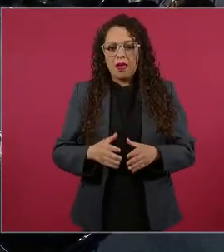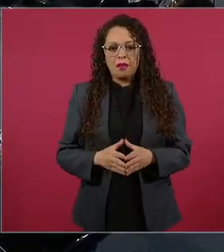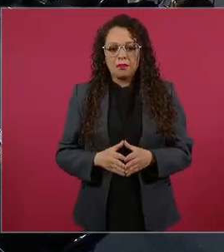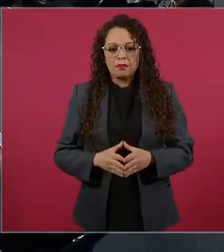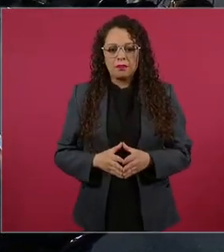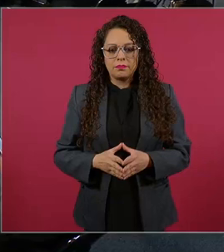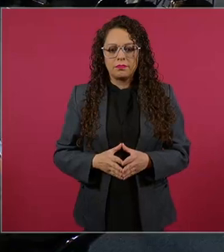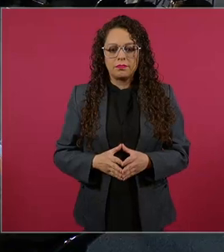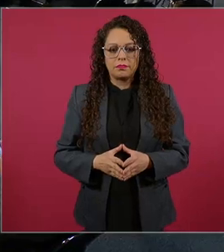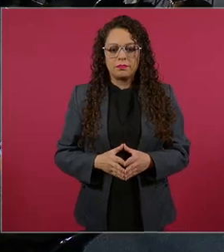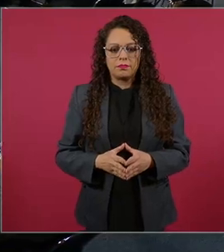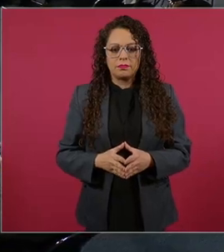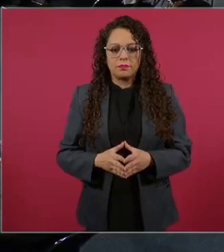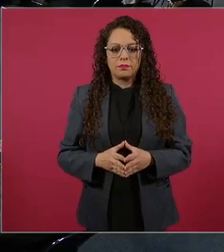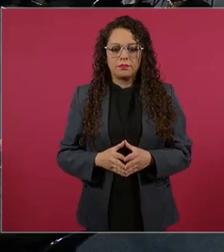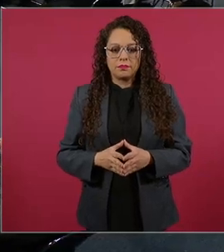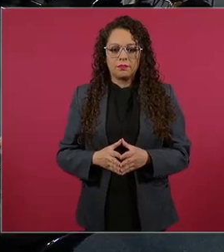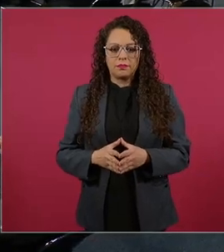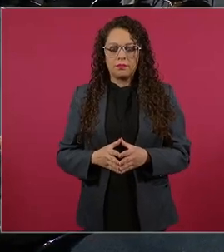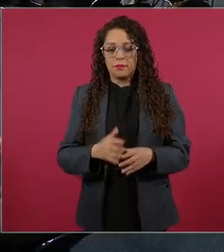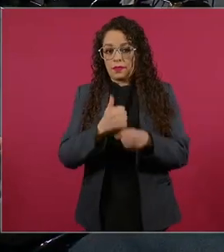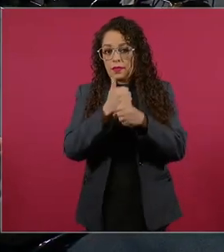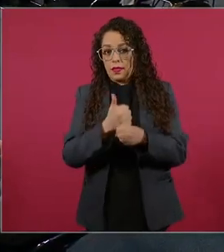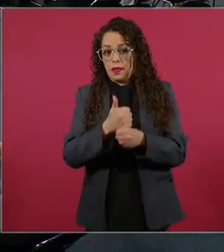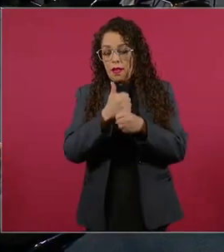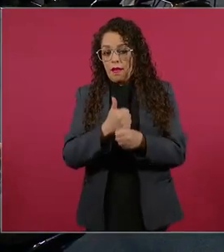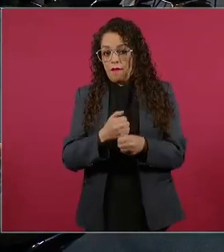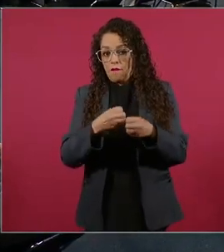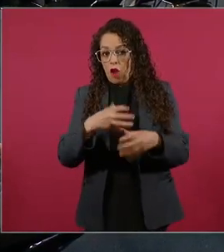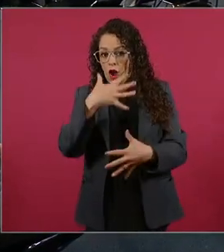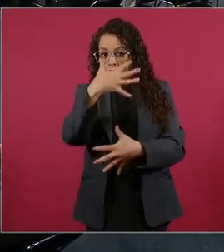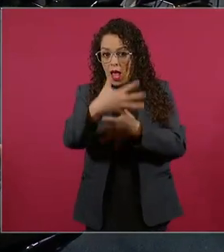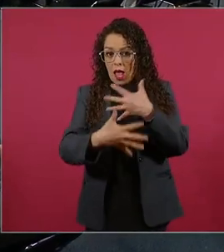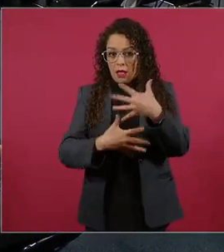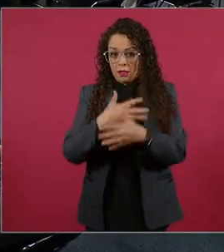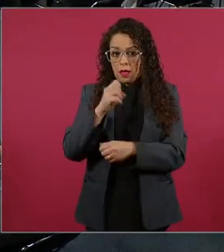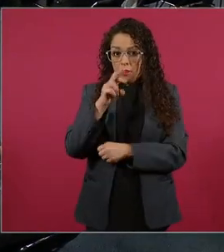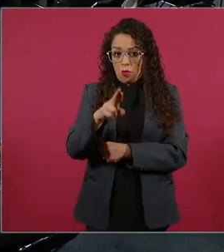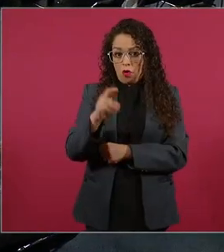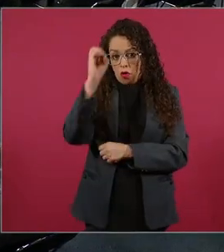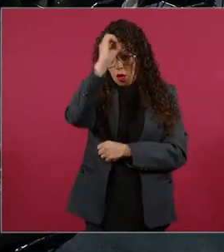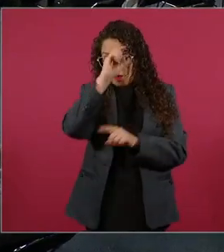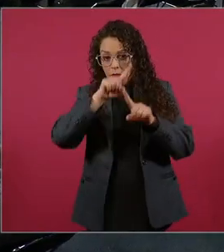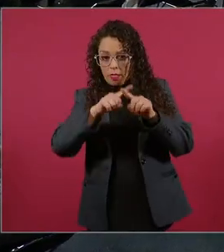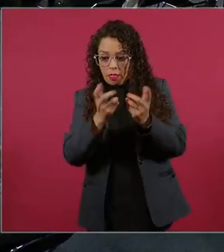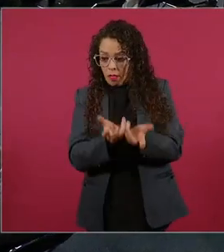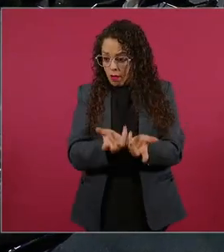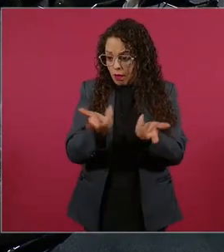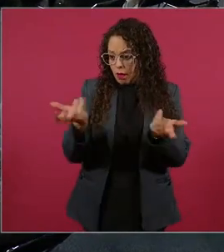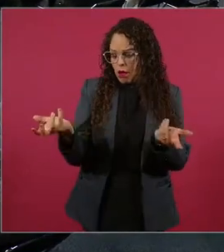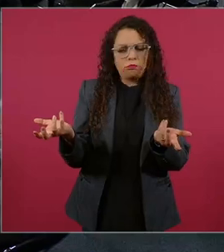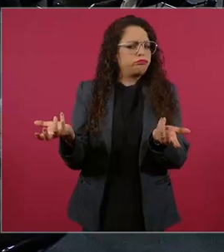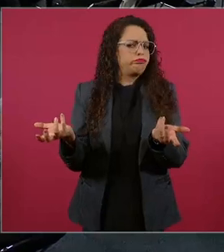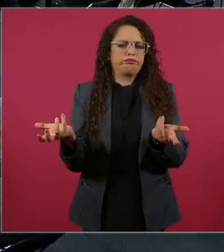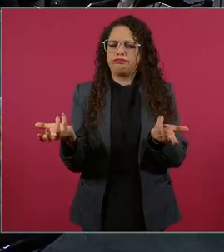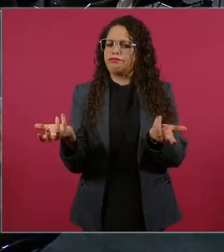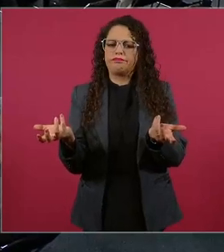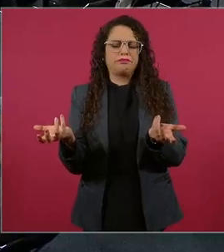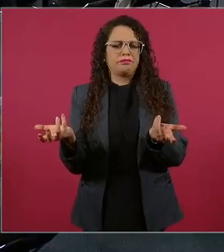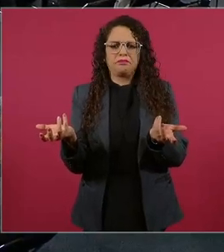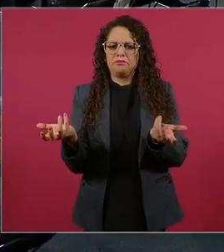polarización no es violencia, además. Eso es lo que puedo comentar.